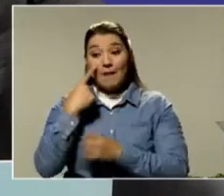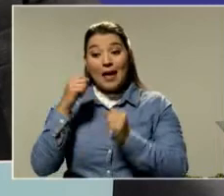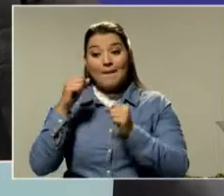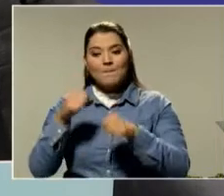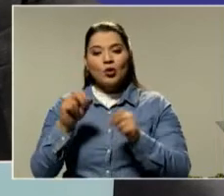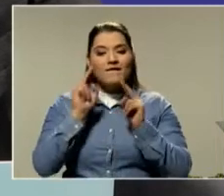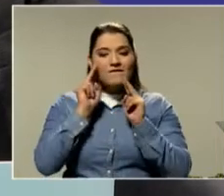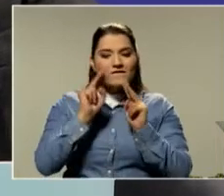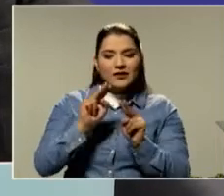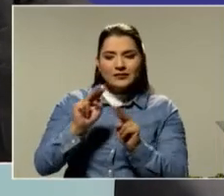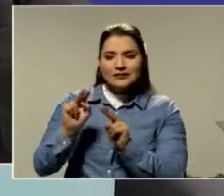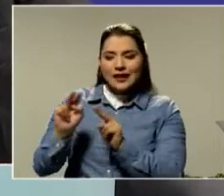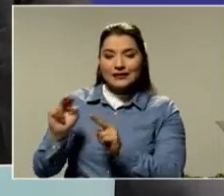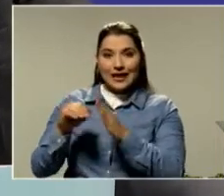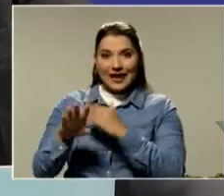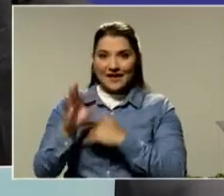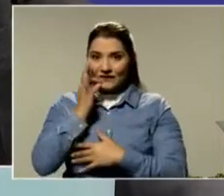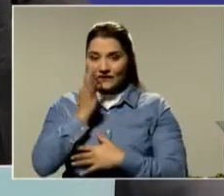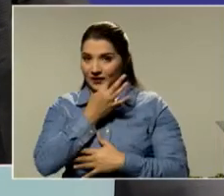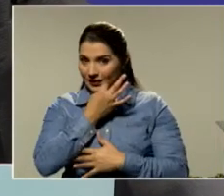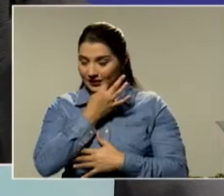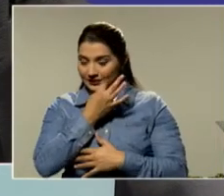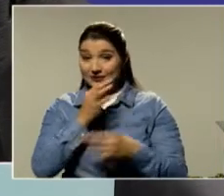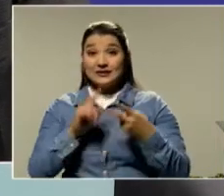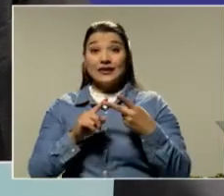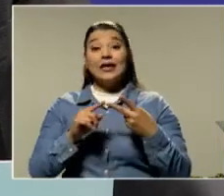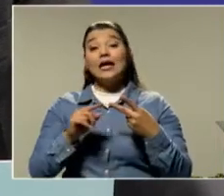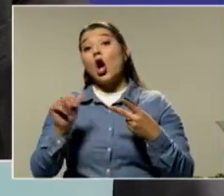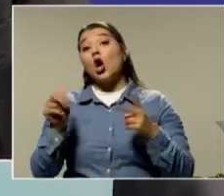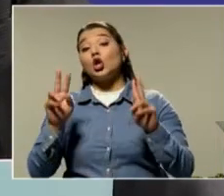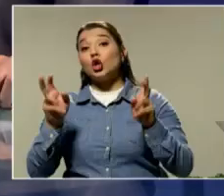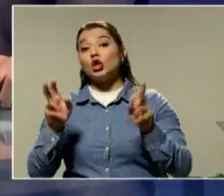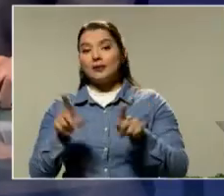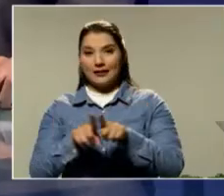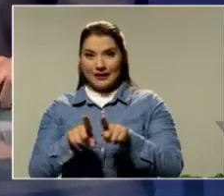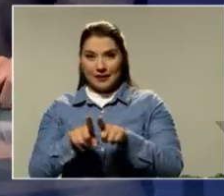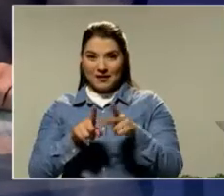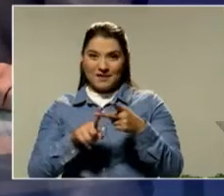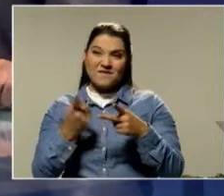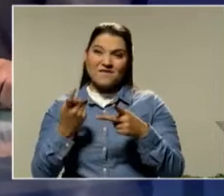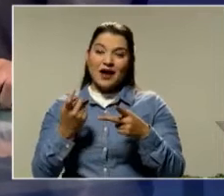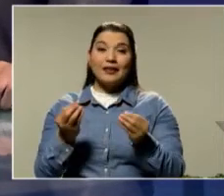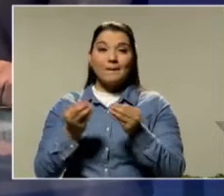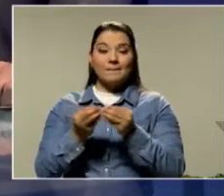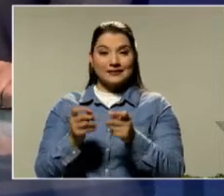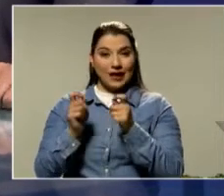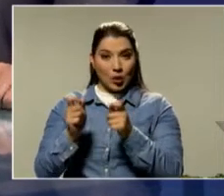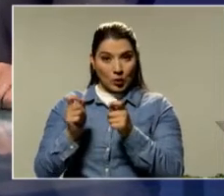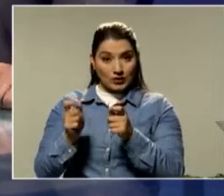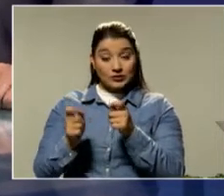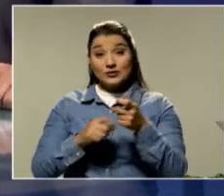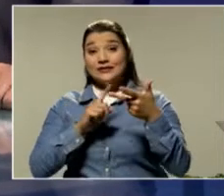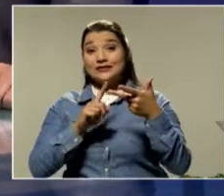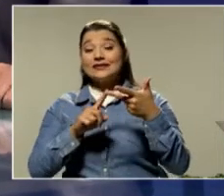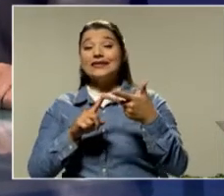en el campo. Y hay un tema también de educación. Y un tema también de